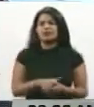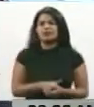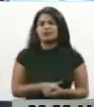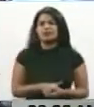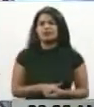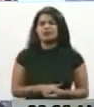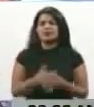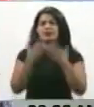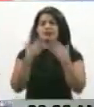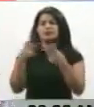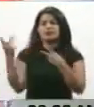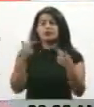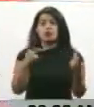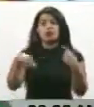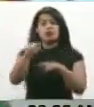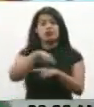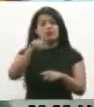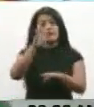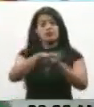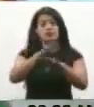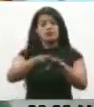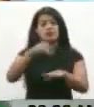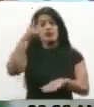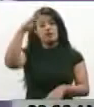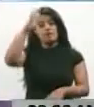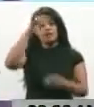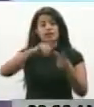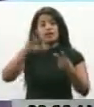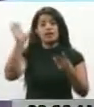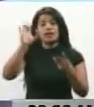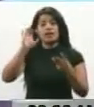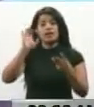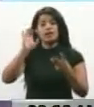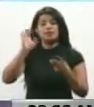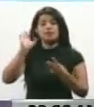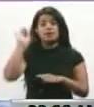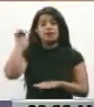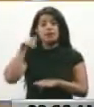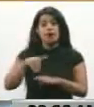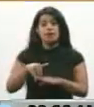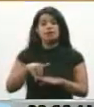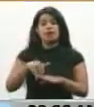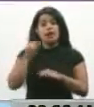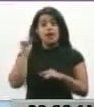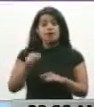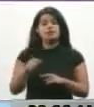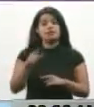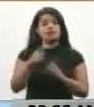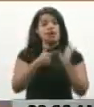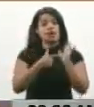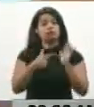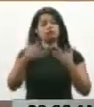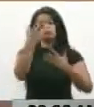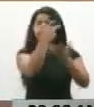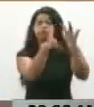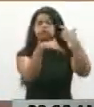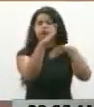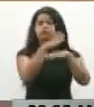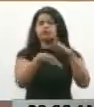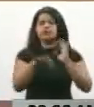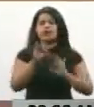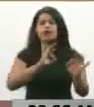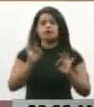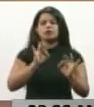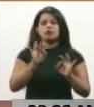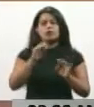Y bueno, la invitación está abierta, ya saben, Barinas, Caracas y después Maracay. Ahí se van a estar presentando los compañeros con esta obra